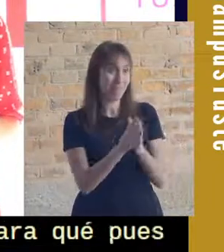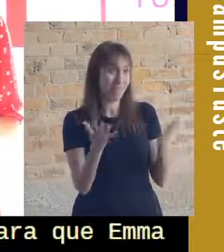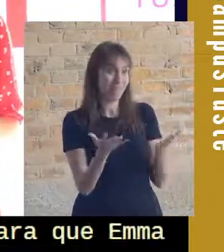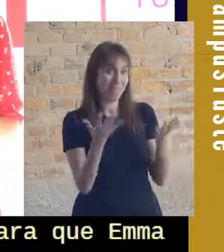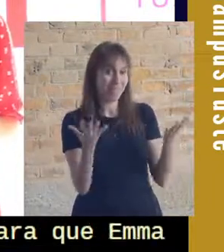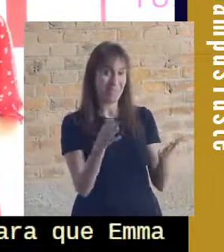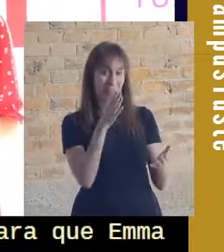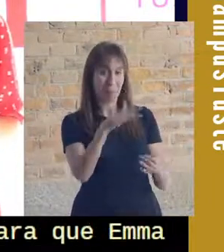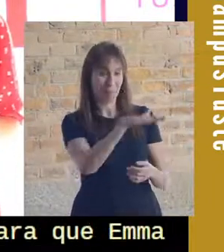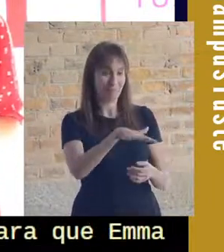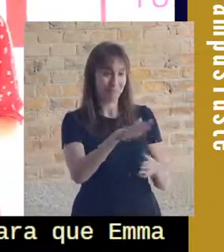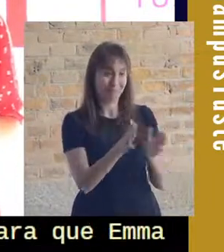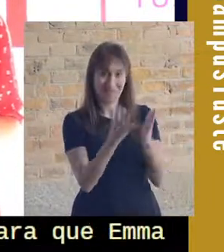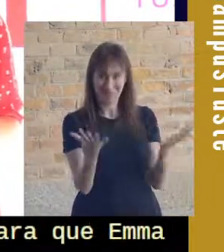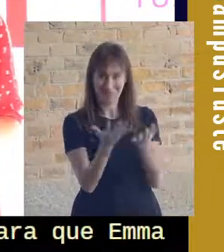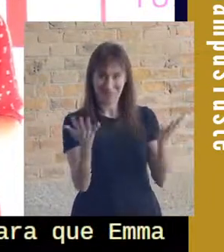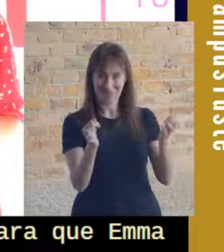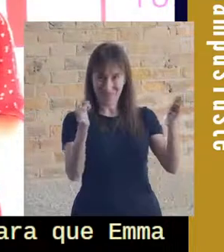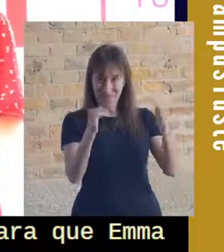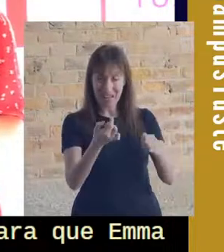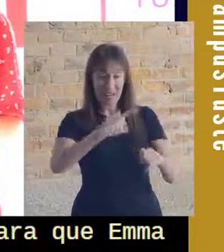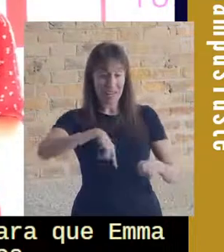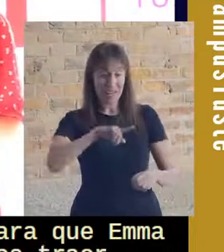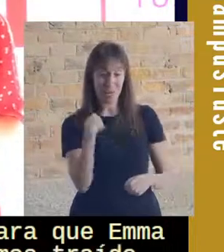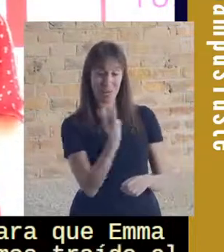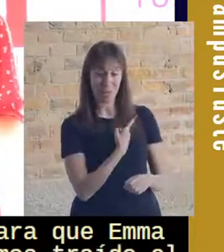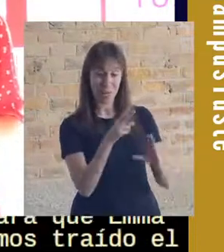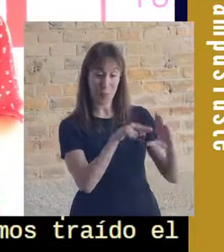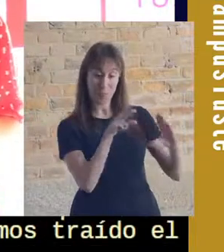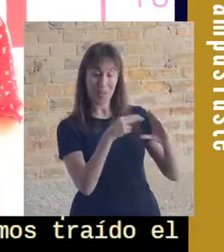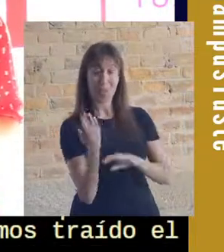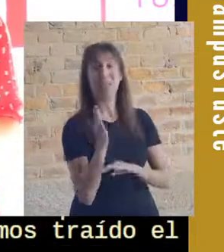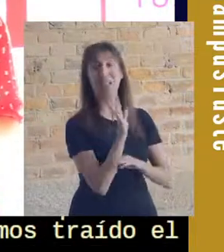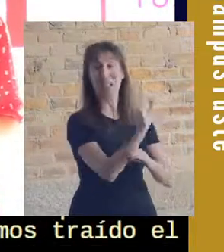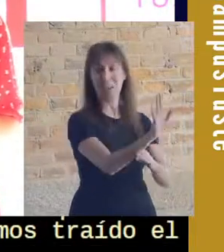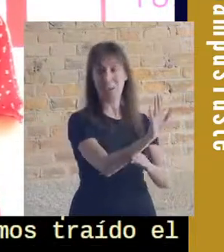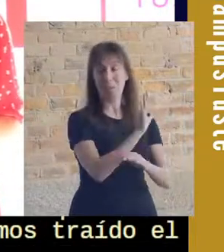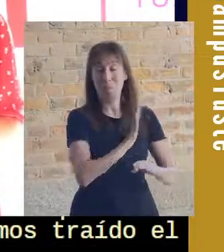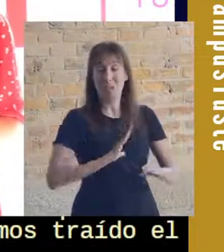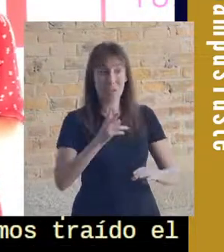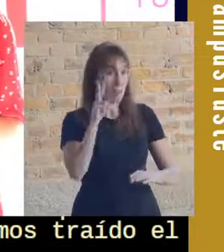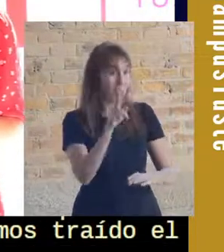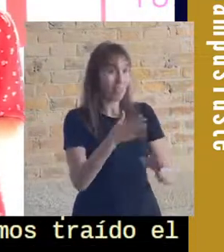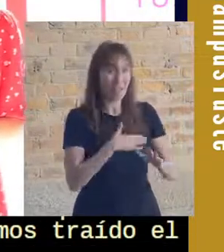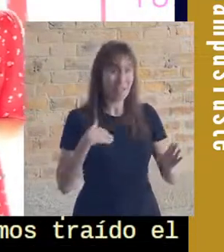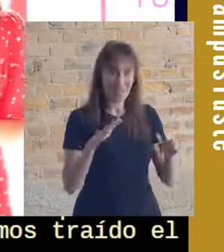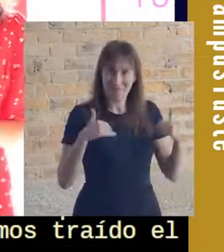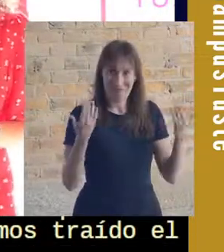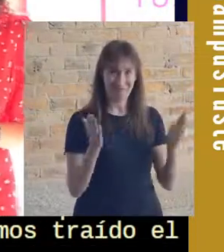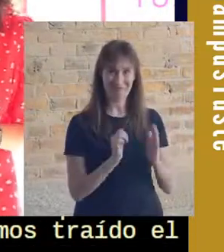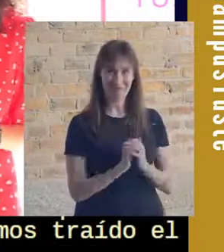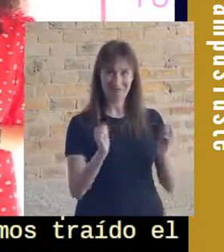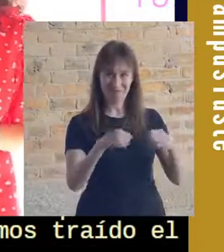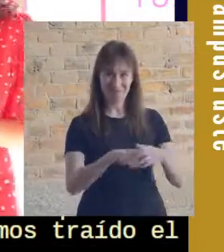haga pues mucho mejor y nosotros pues hemos traído el vídeo de presentación por si lo queríais ver